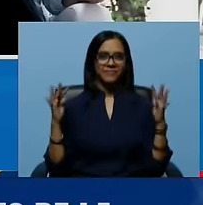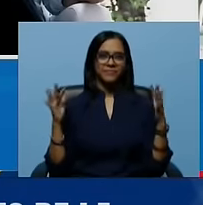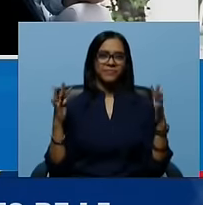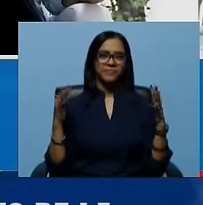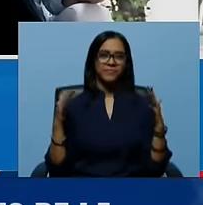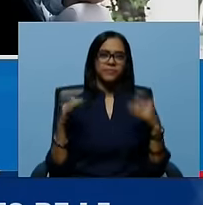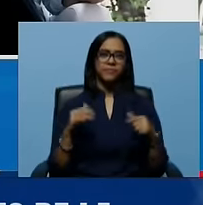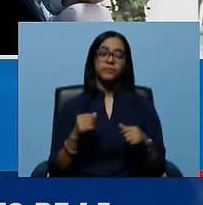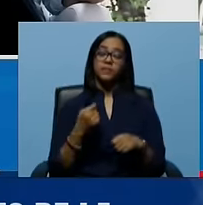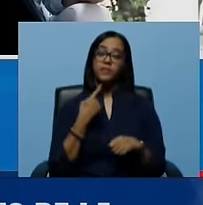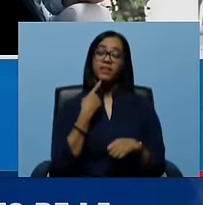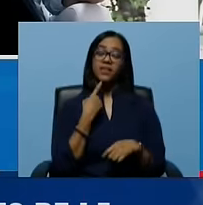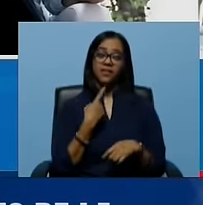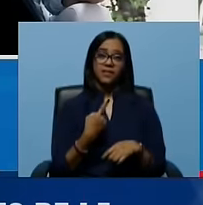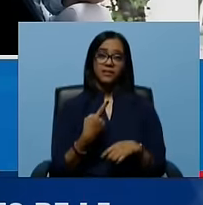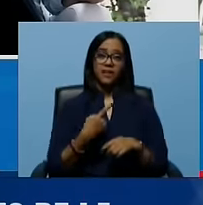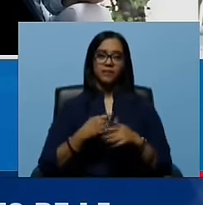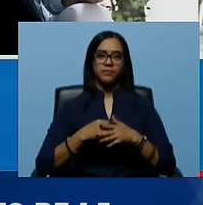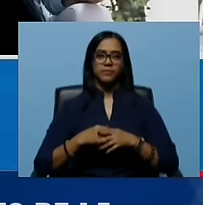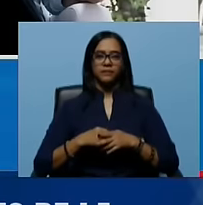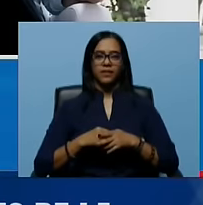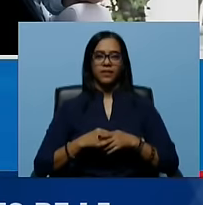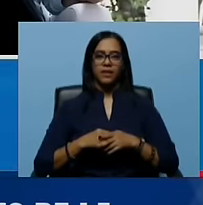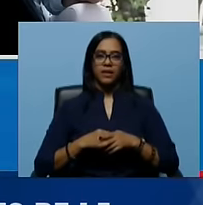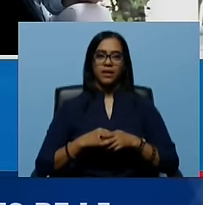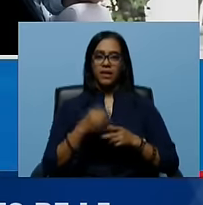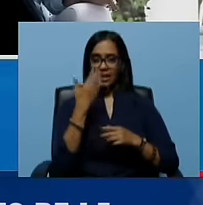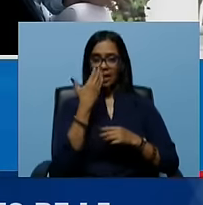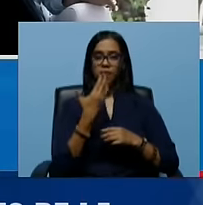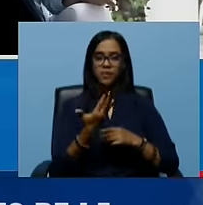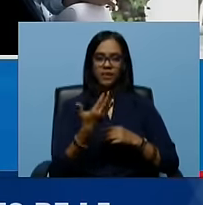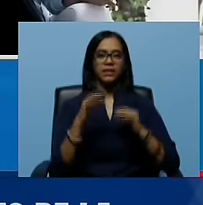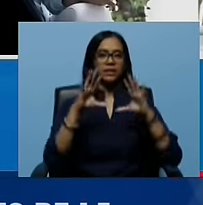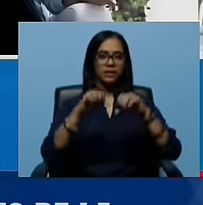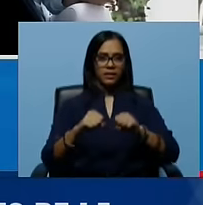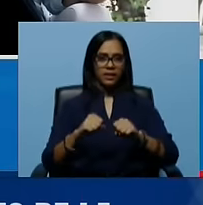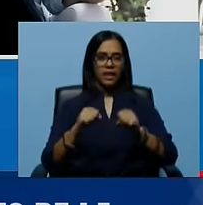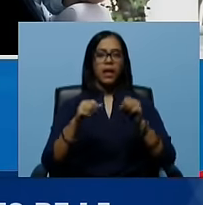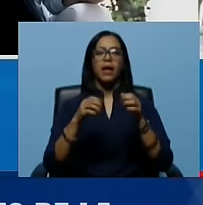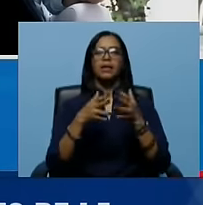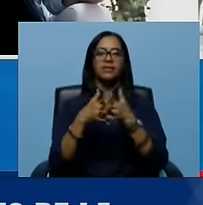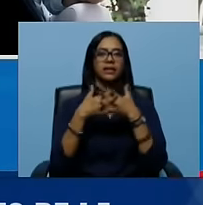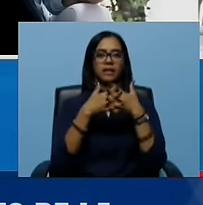Dicen que frente al intervencionismo imperialista extranjero,